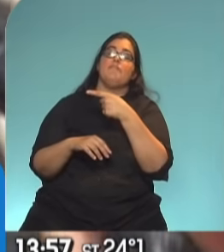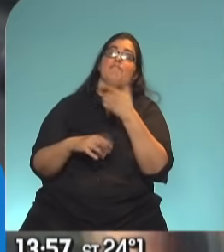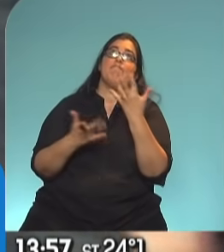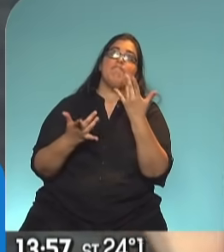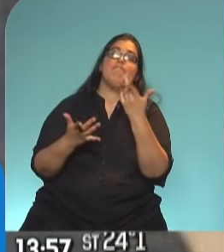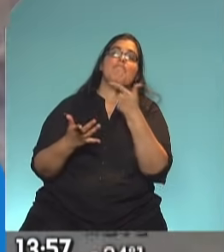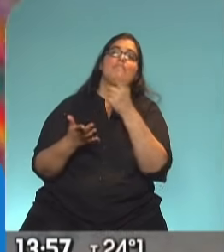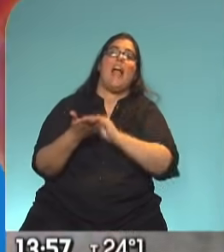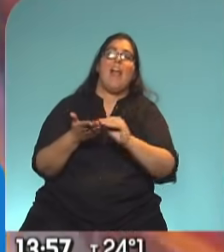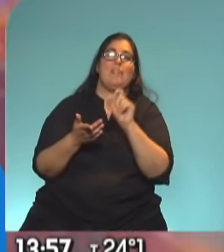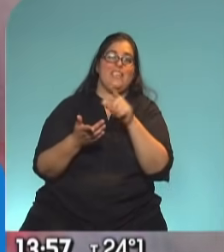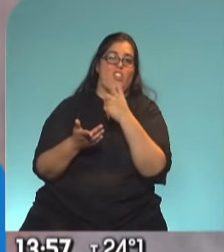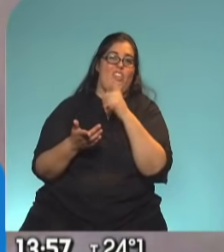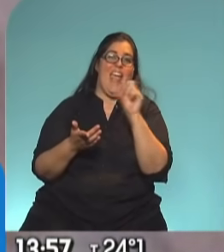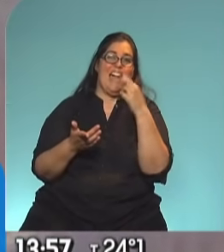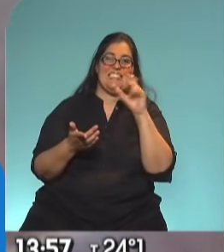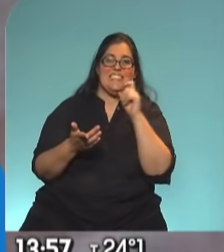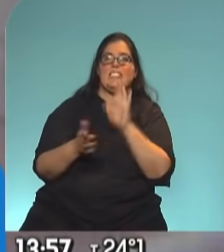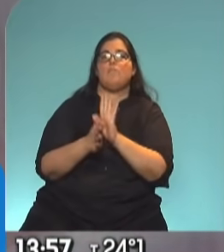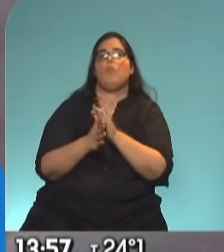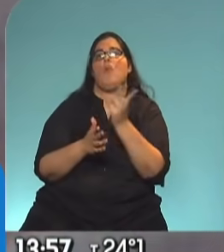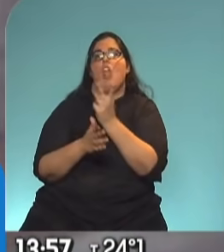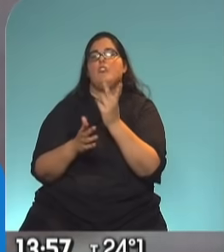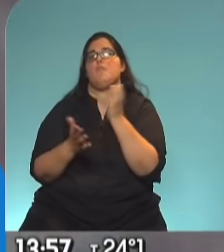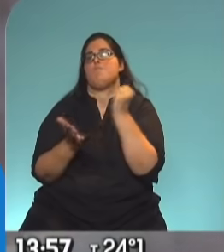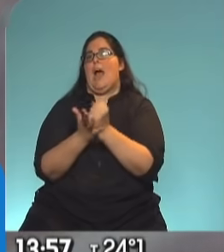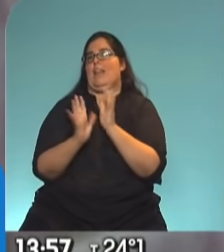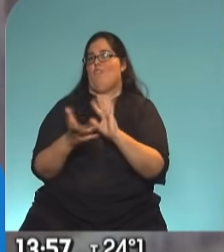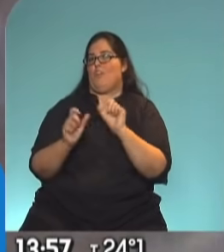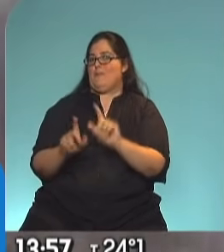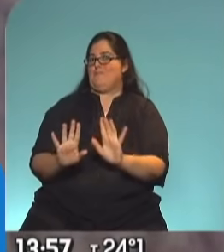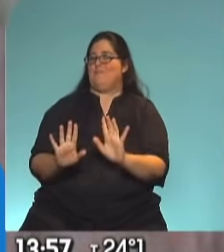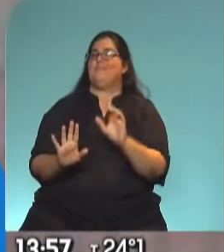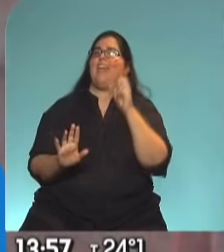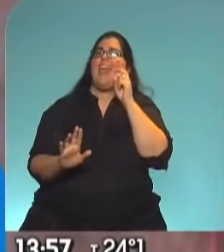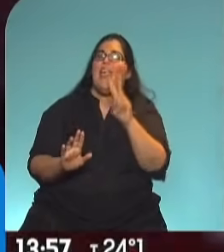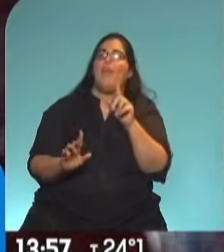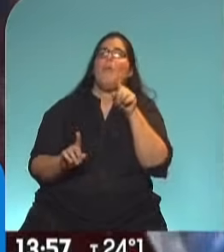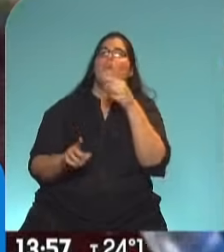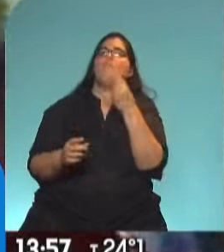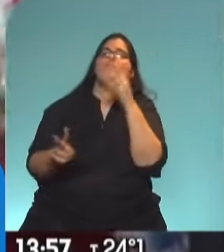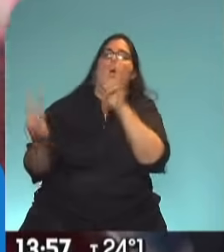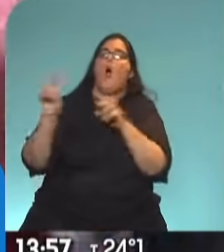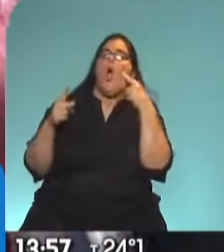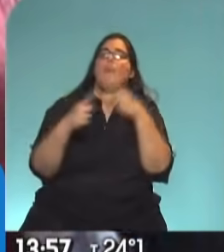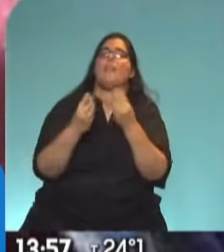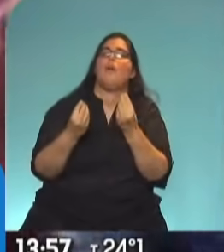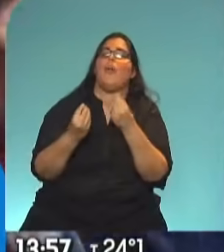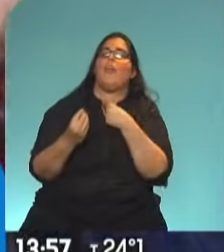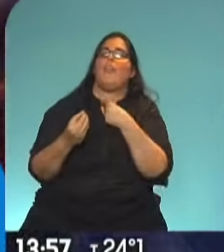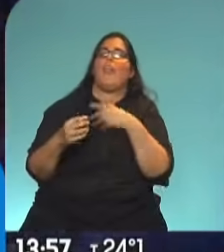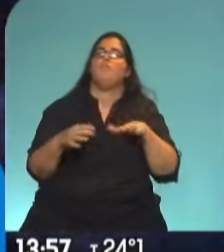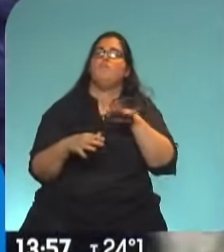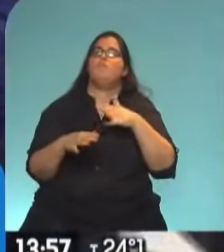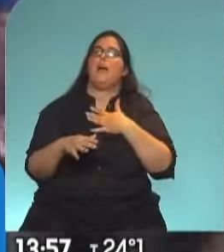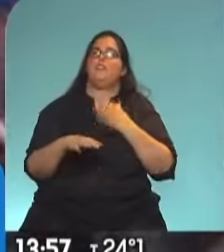La gestión de Arce y Choquehuanca evidentemente van a estar marcados con esto, con un Evo Morales que busca un espacio que evidentemente